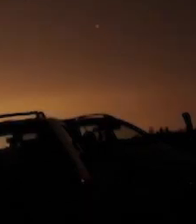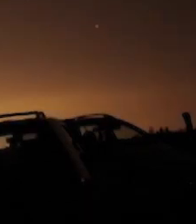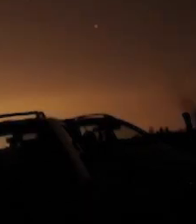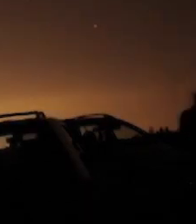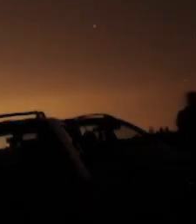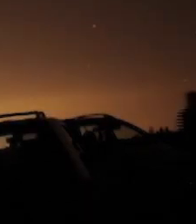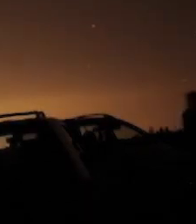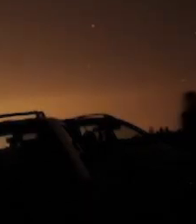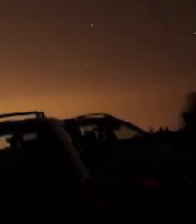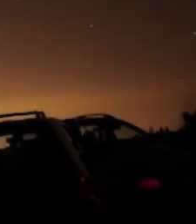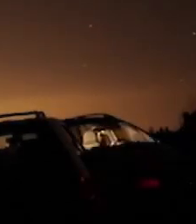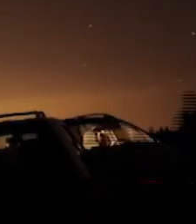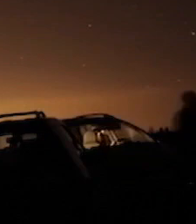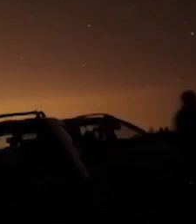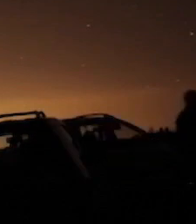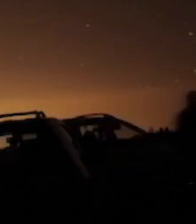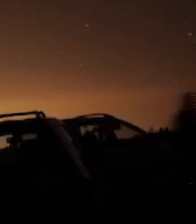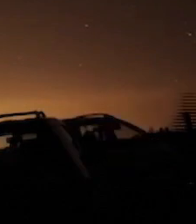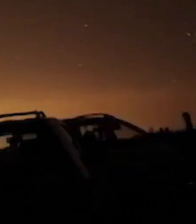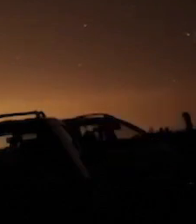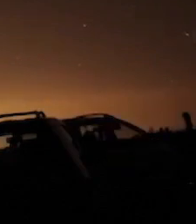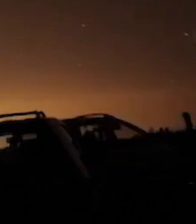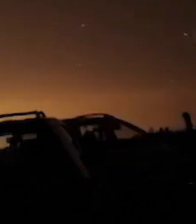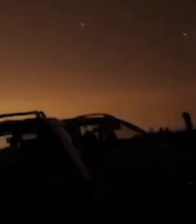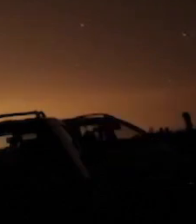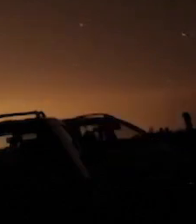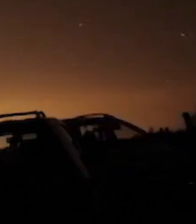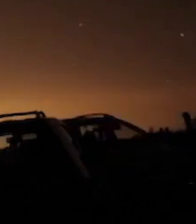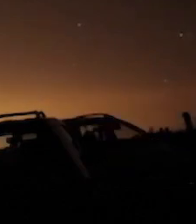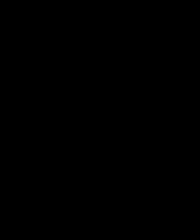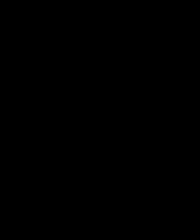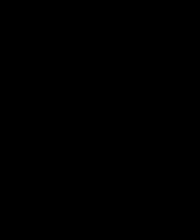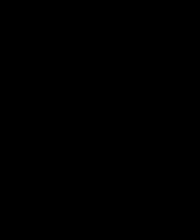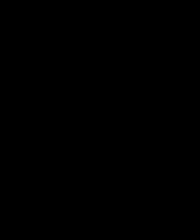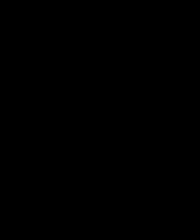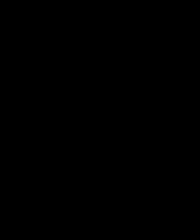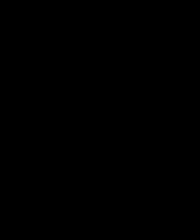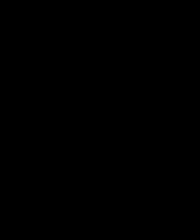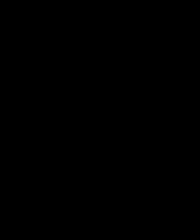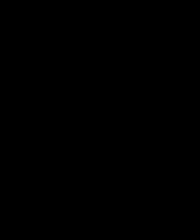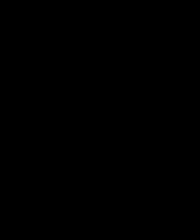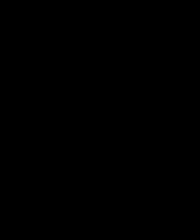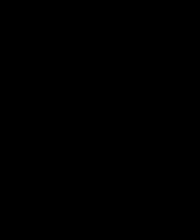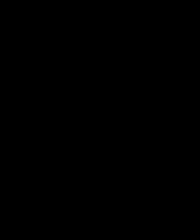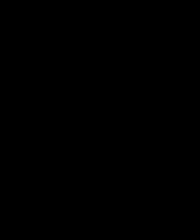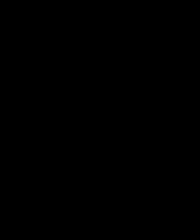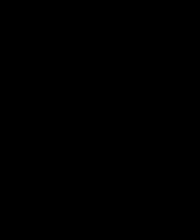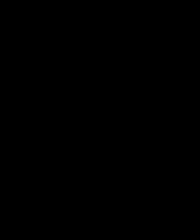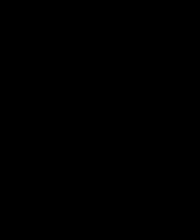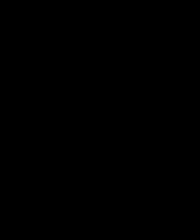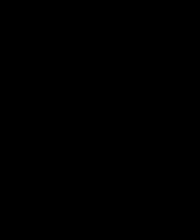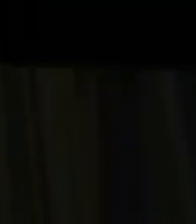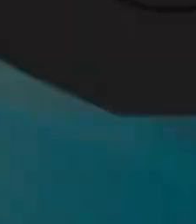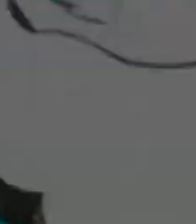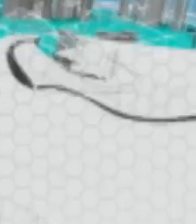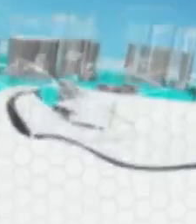los viernes a las 10 de la noche, aquí en 13, Costa Rica Televisión.